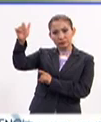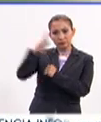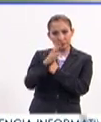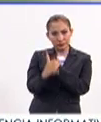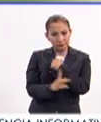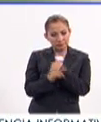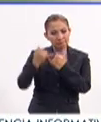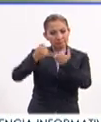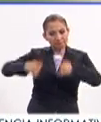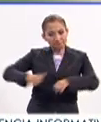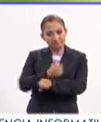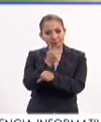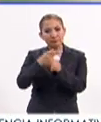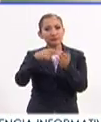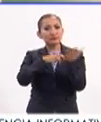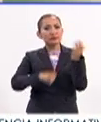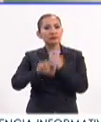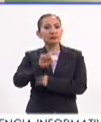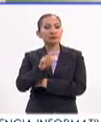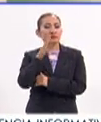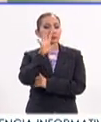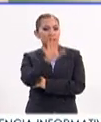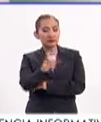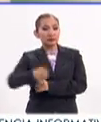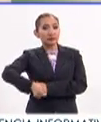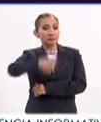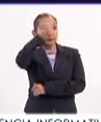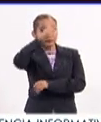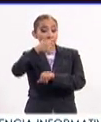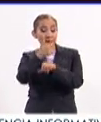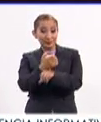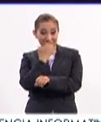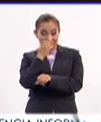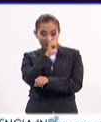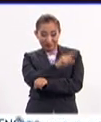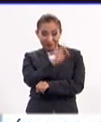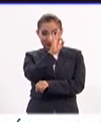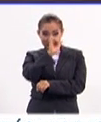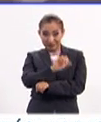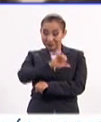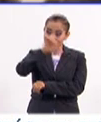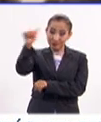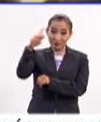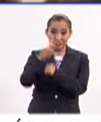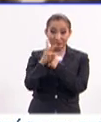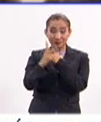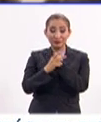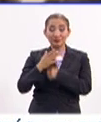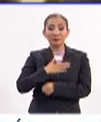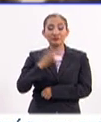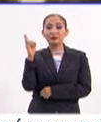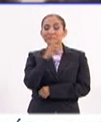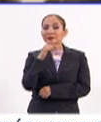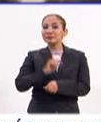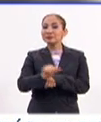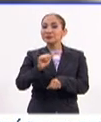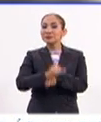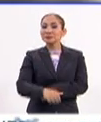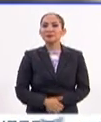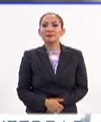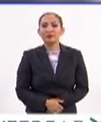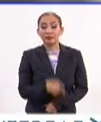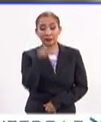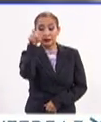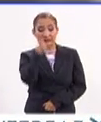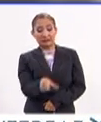extranjero, inaugurando en 1945 la primera sucursal del Fondo de Cultura Económica en Buenos Aires, Argentina. Es